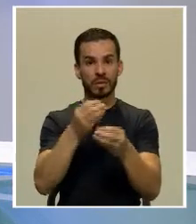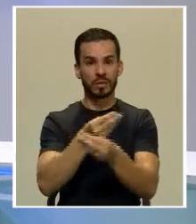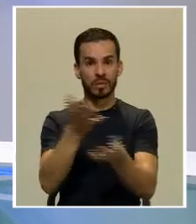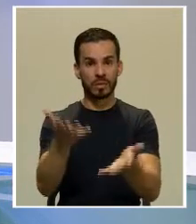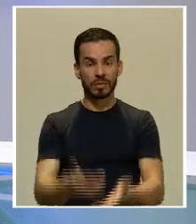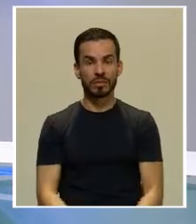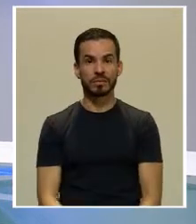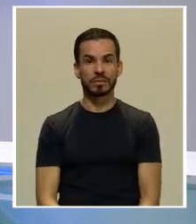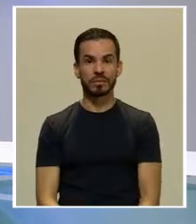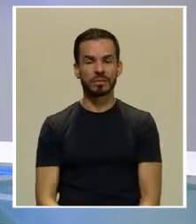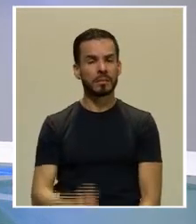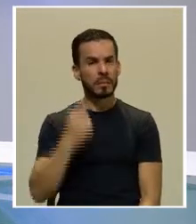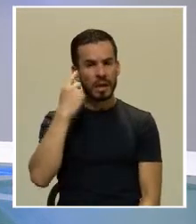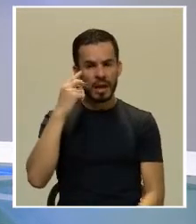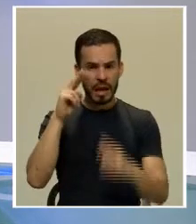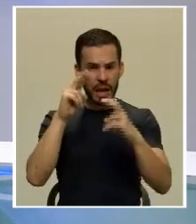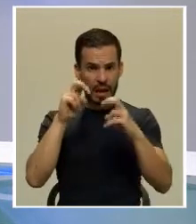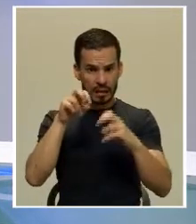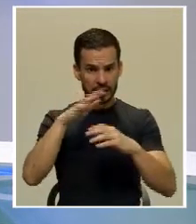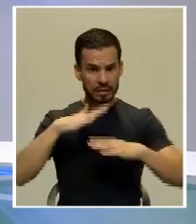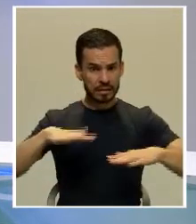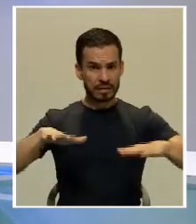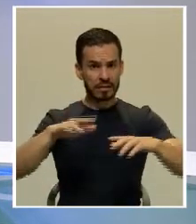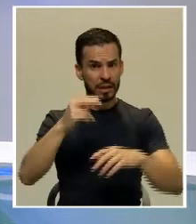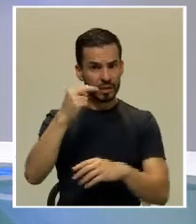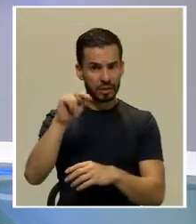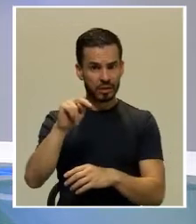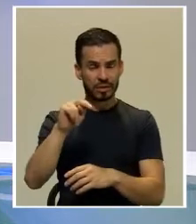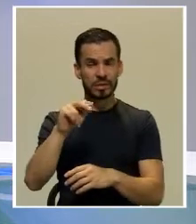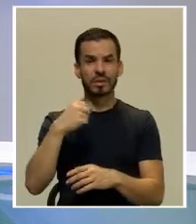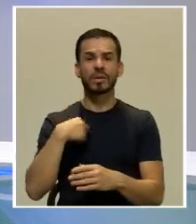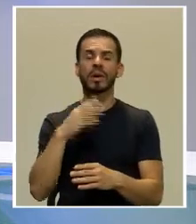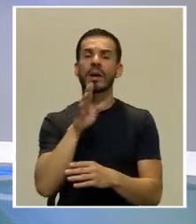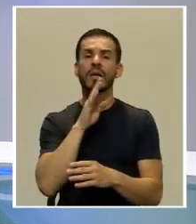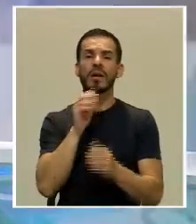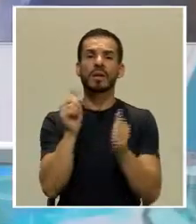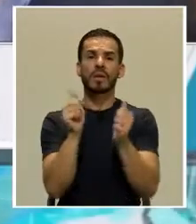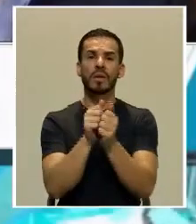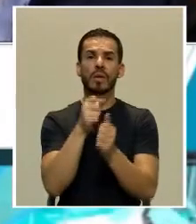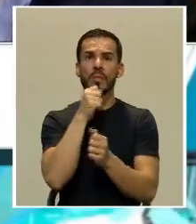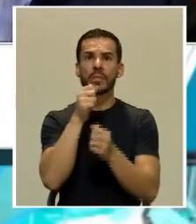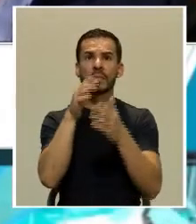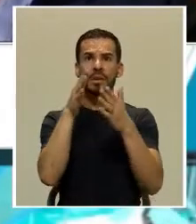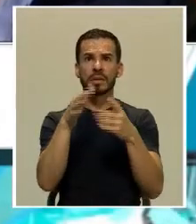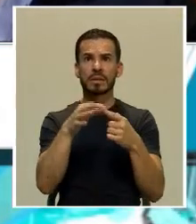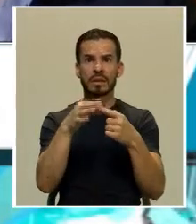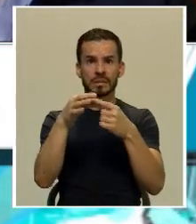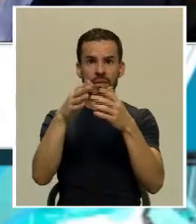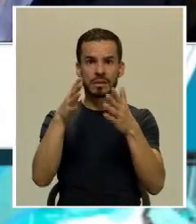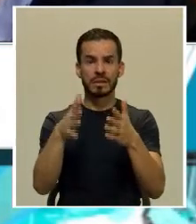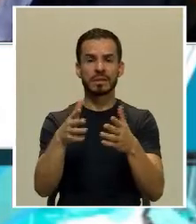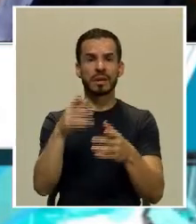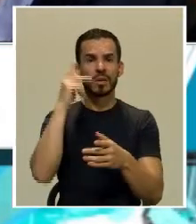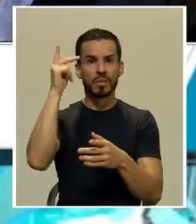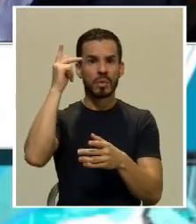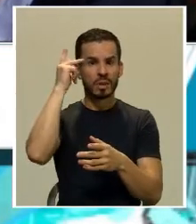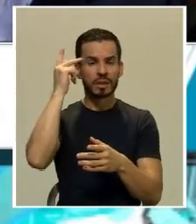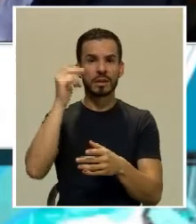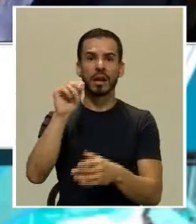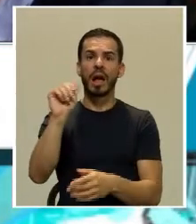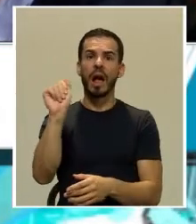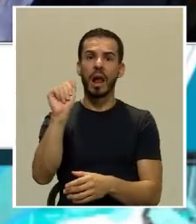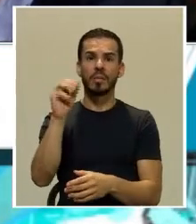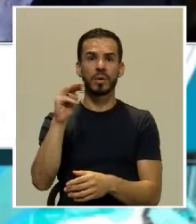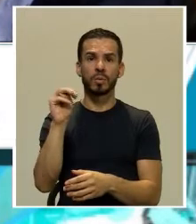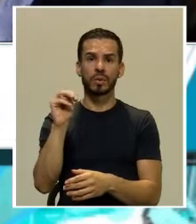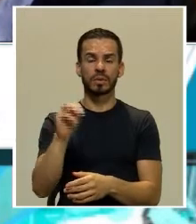funcionarios. Para analizar este escenario de noticias, voy a conversar con el periodista especializado en política, Álvaro